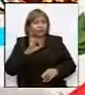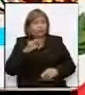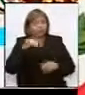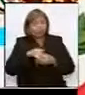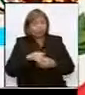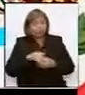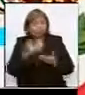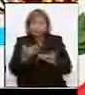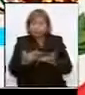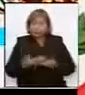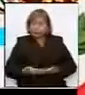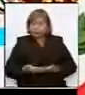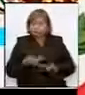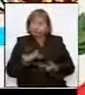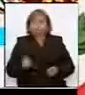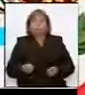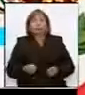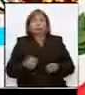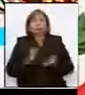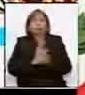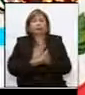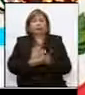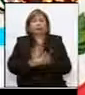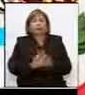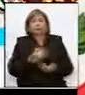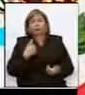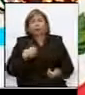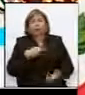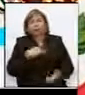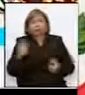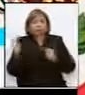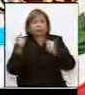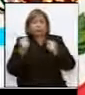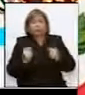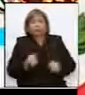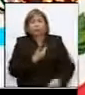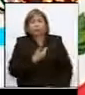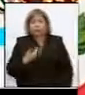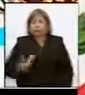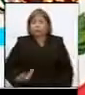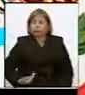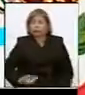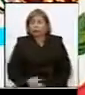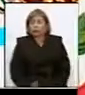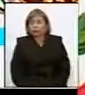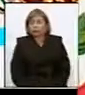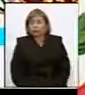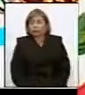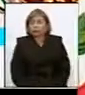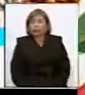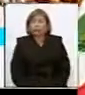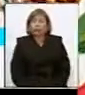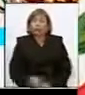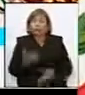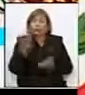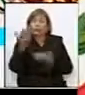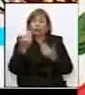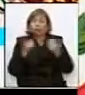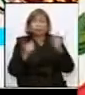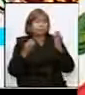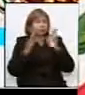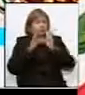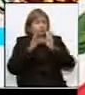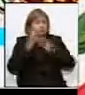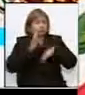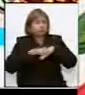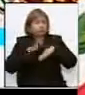y contribuyan al desprestigio de este poder del Estado. Hago un llamado